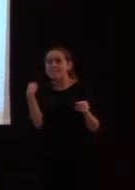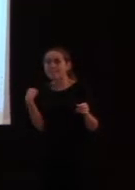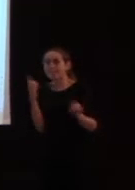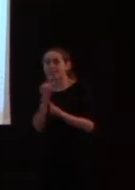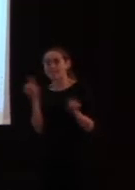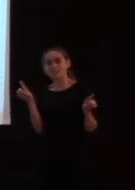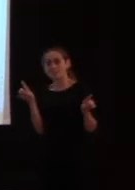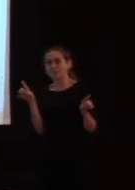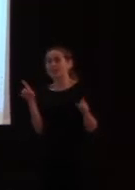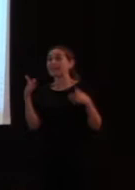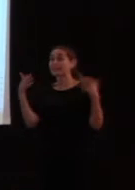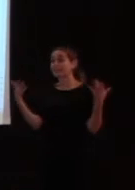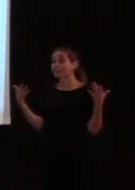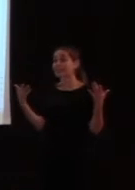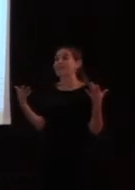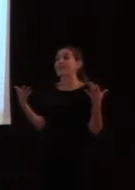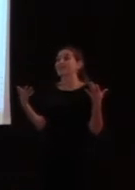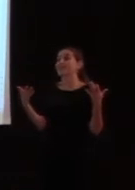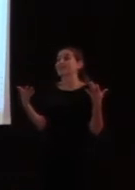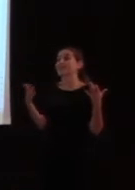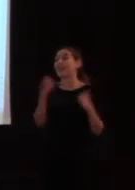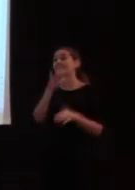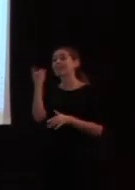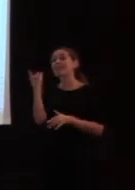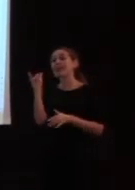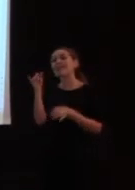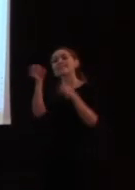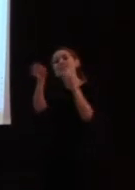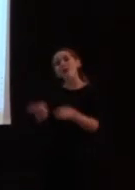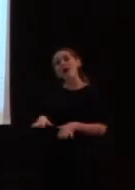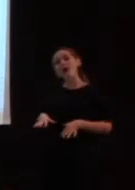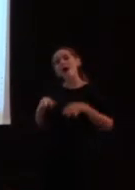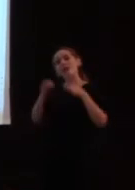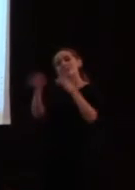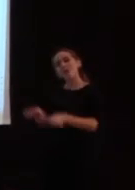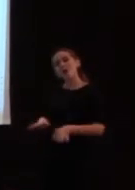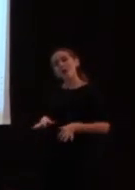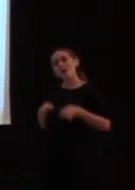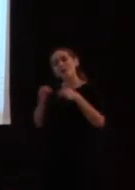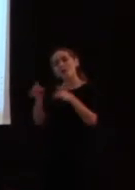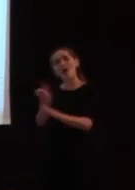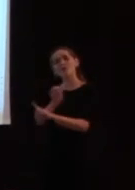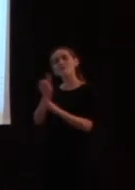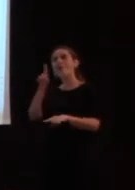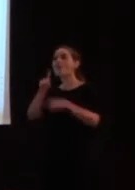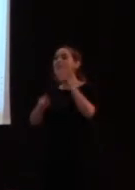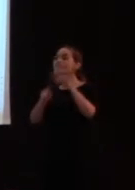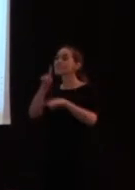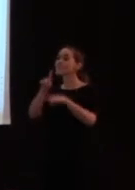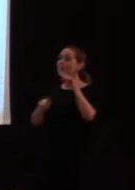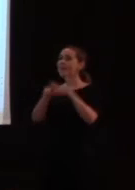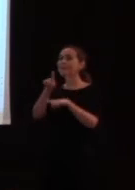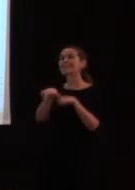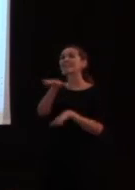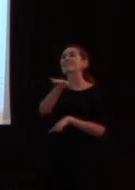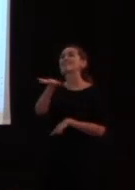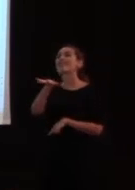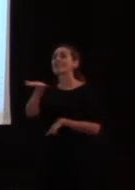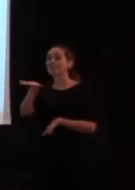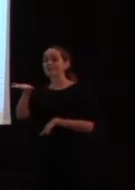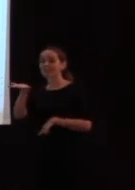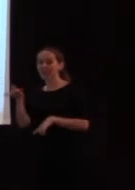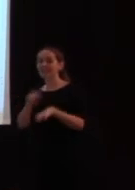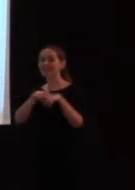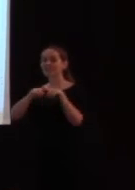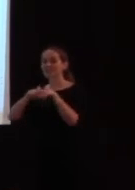habilidades comunicativas no son uniformes, sino que dependen de los géneros, ¿de acuerdo? De manera que puede ser que alguien pueda